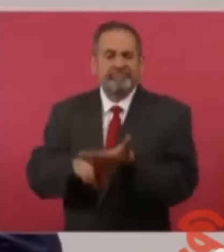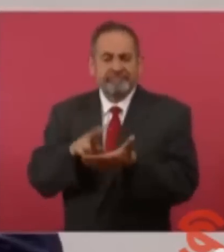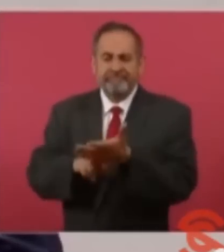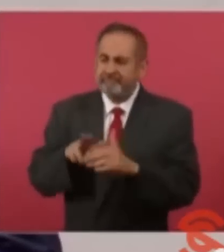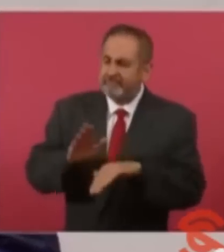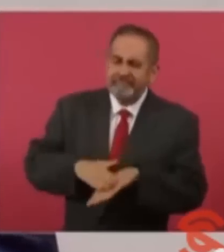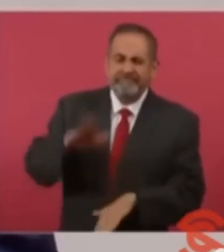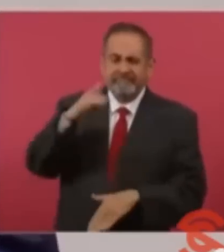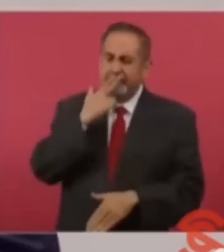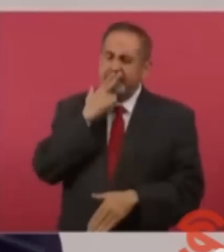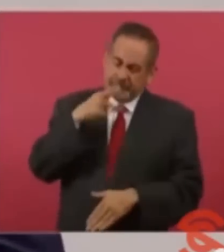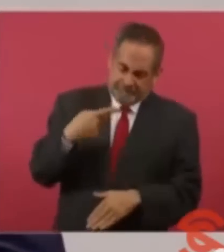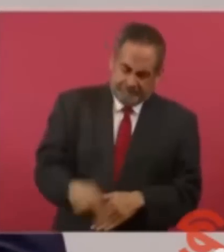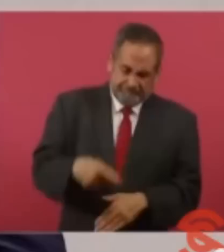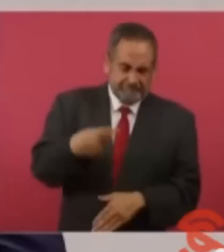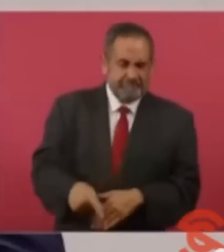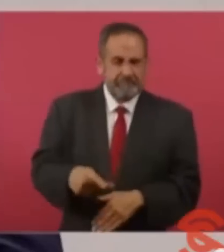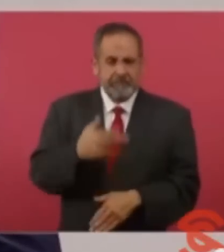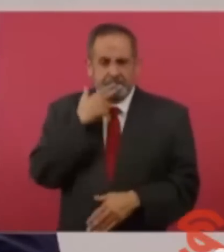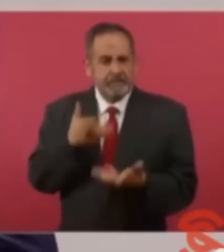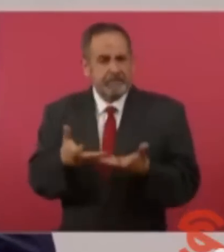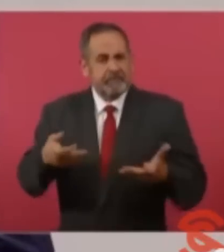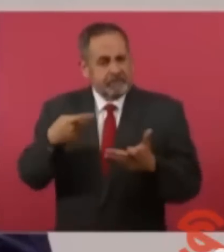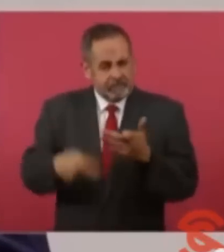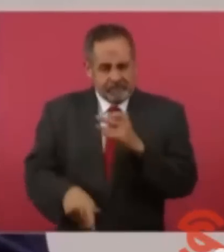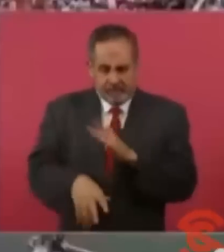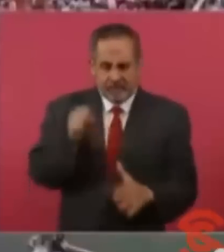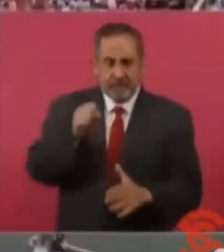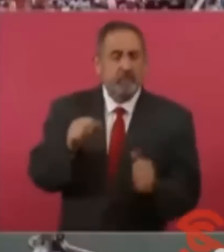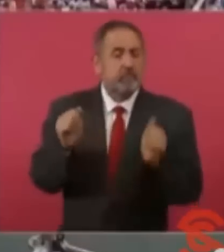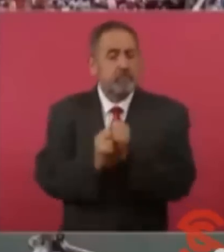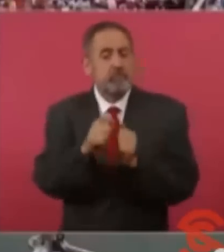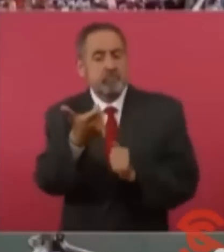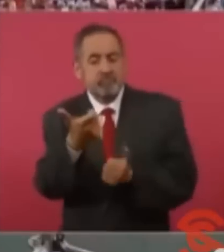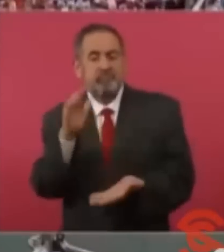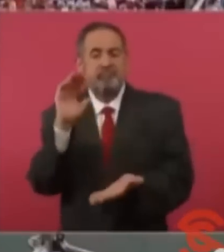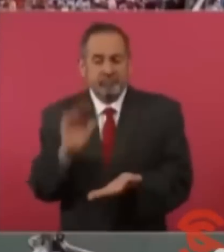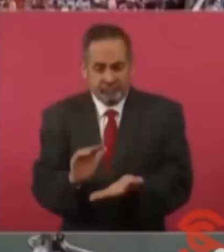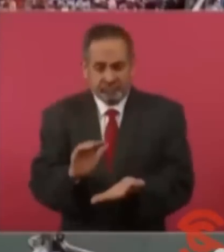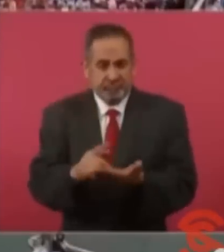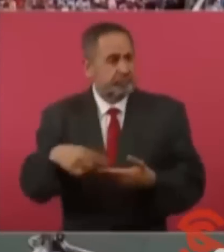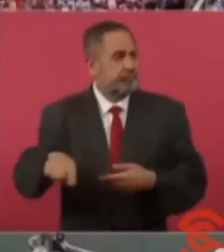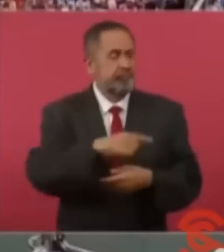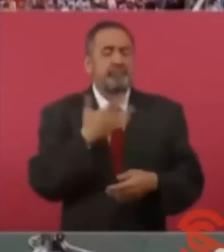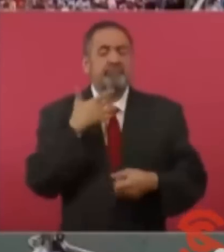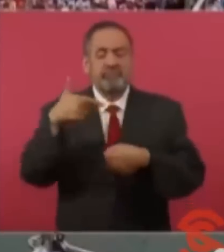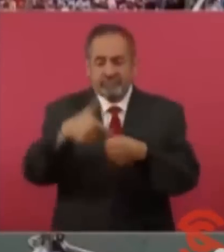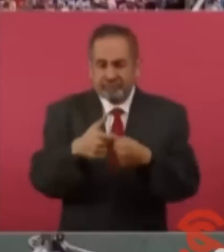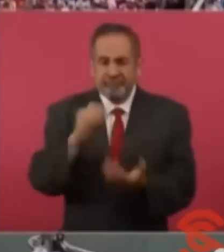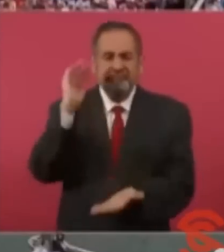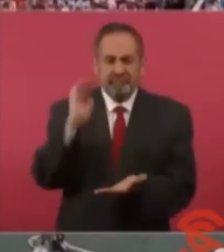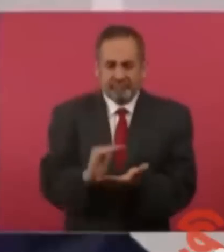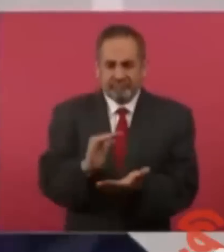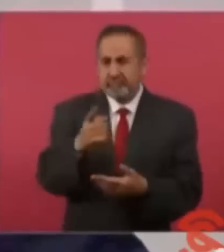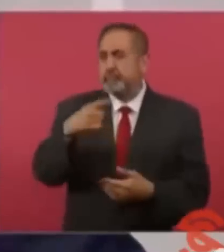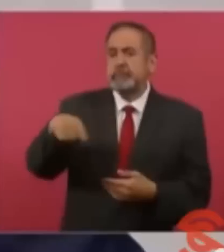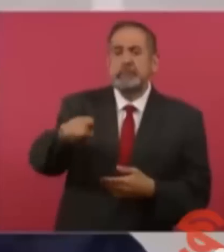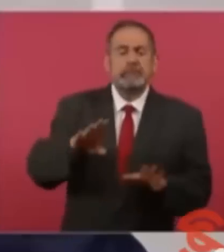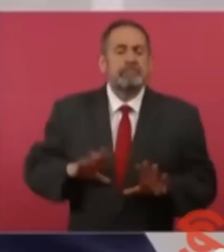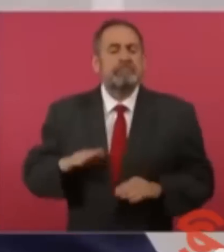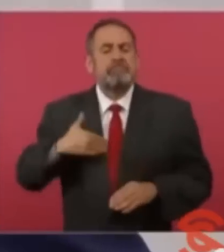nuestra materia prima, mantener precios bajos en los combustibles en beneficio de los